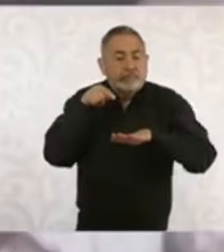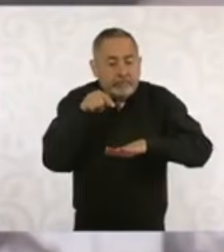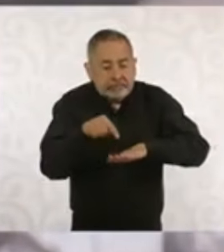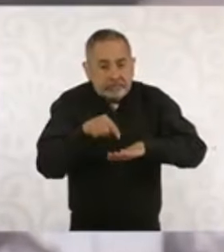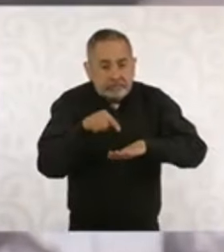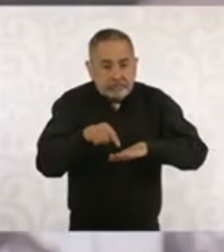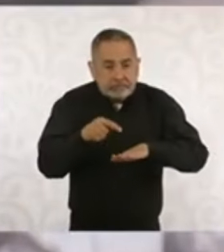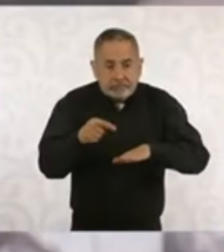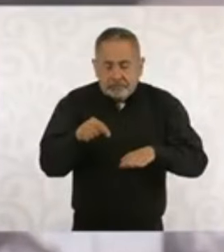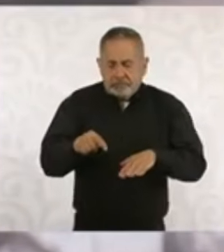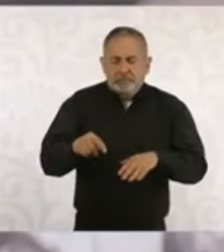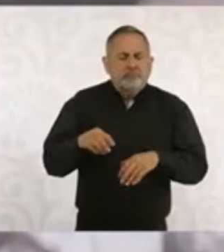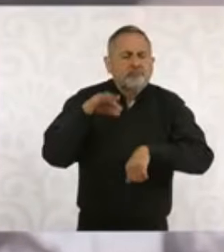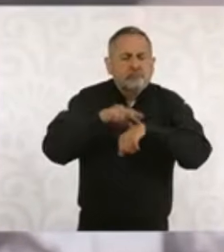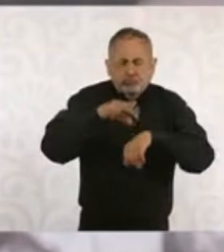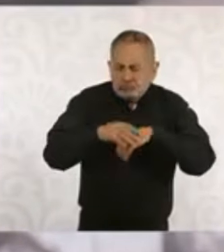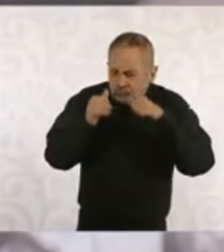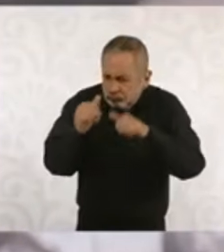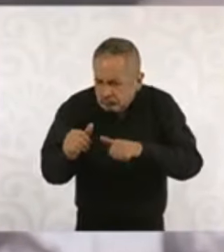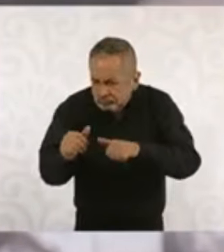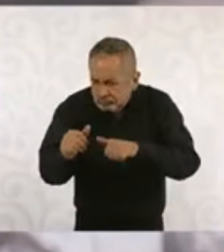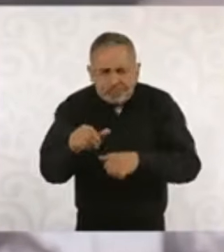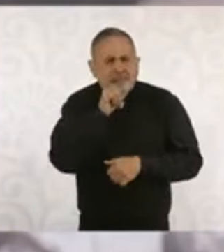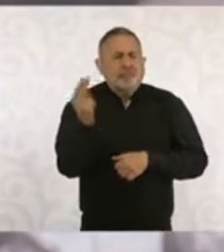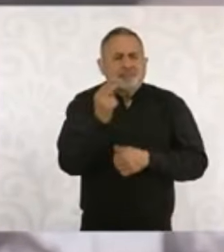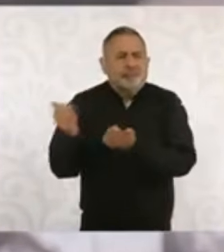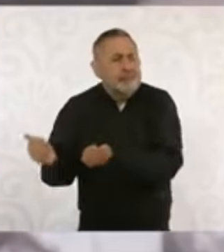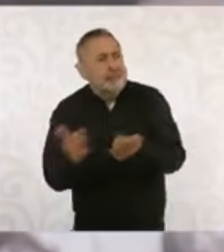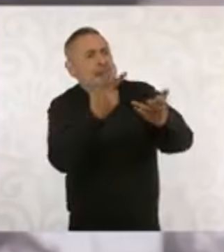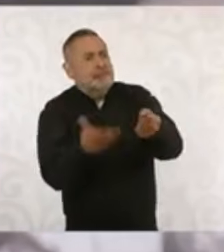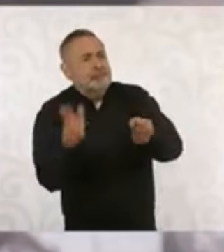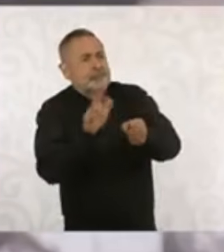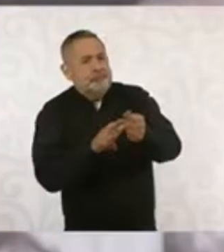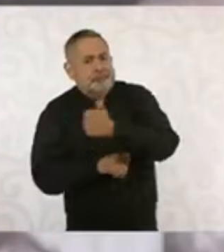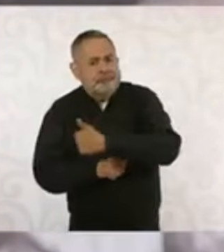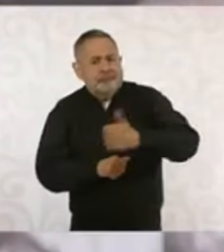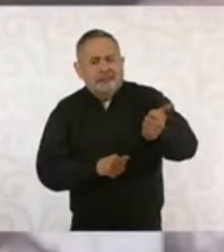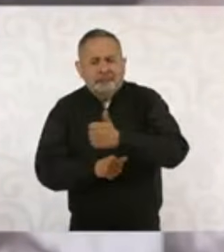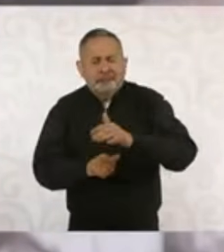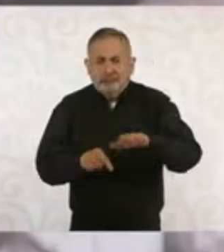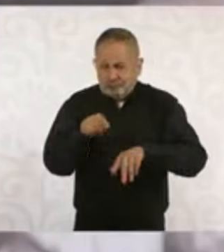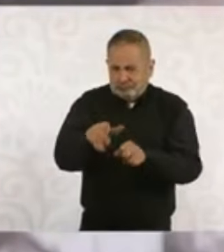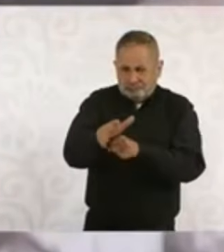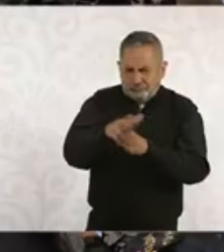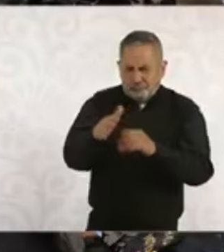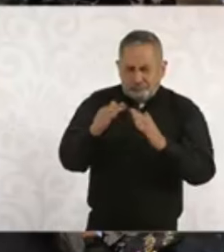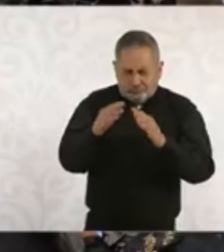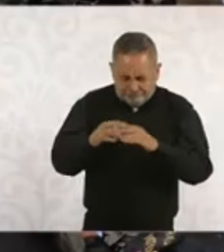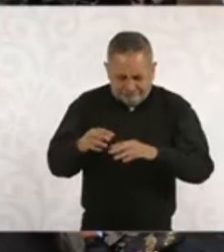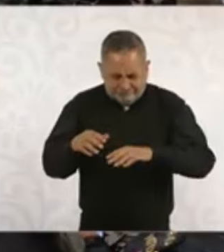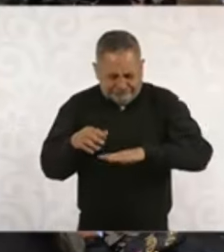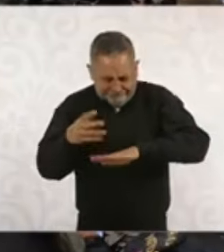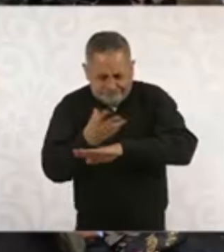propio primer nivel de atención, evitando traslados a hospitales y evitando, por supuesto, la amputación de la